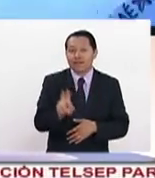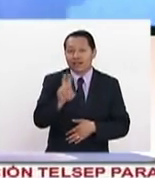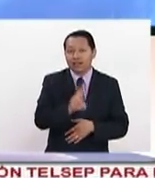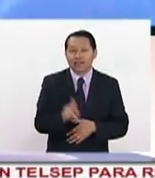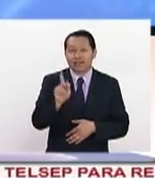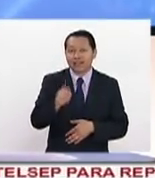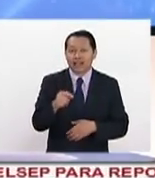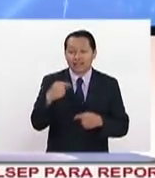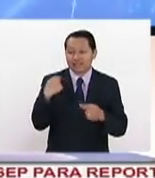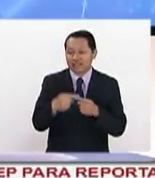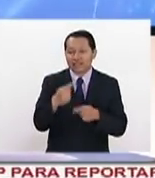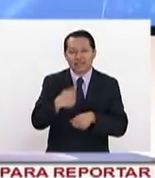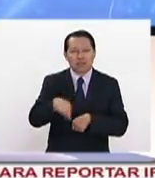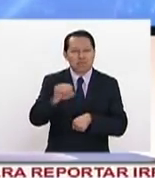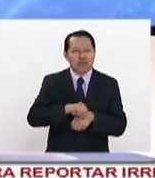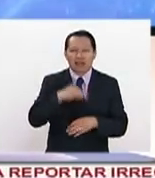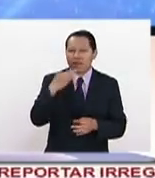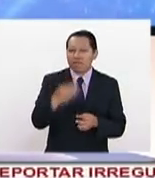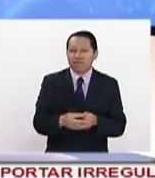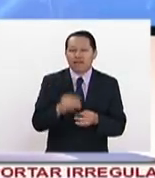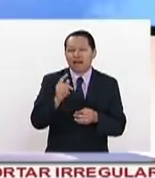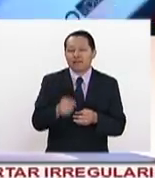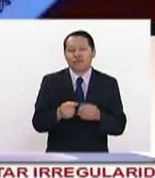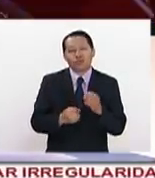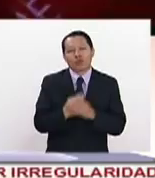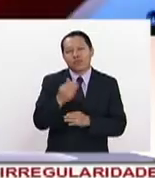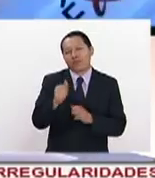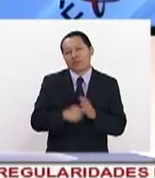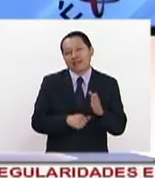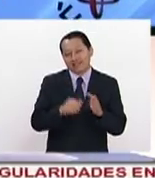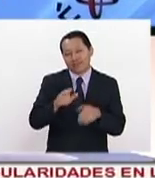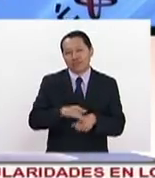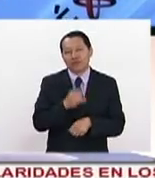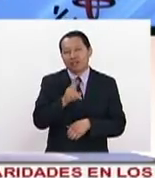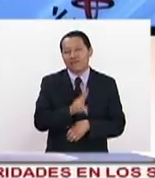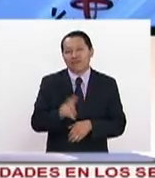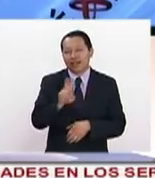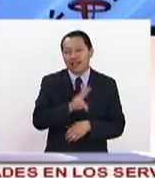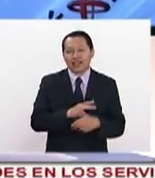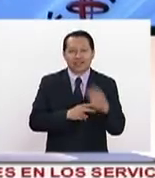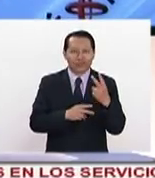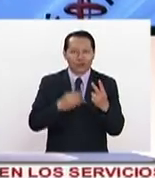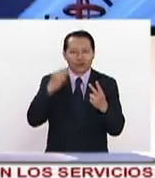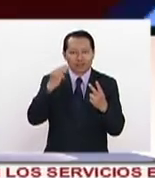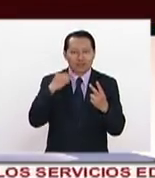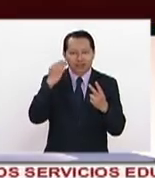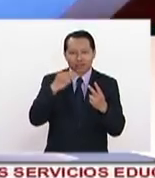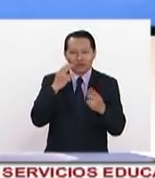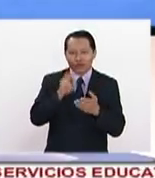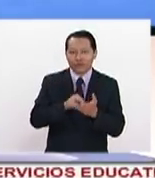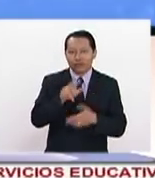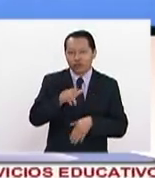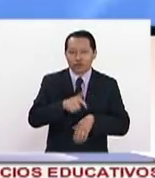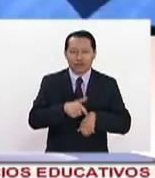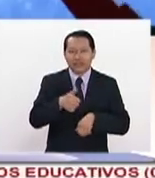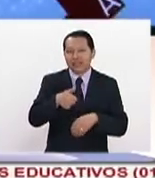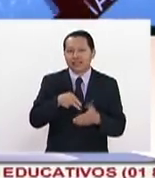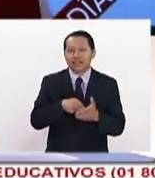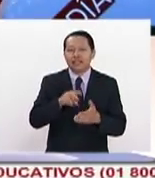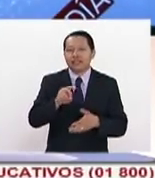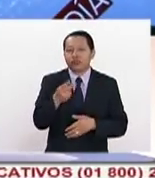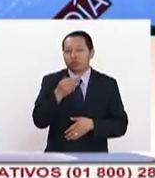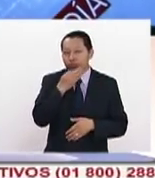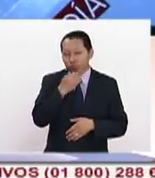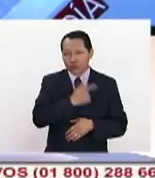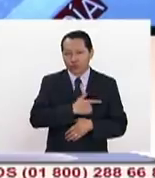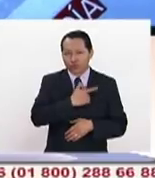una semana e iniciamos prácticamente un nuevo mes, ya que es viernes 2 de marzo del 2018, son las 6:32,